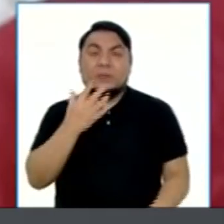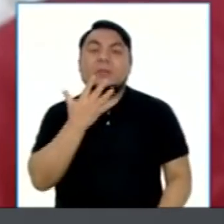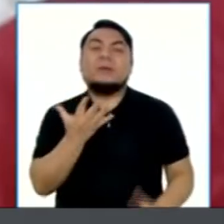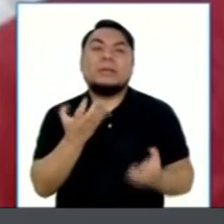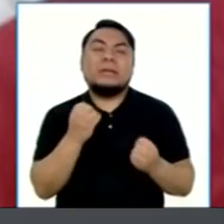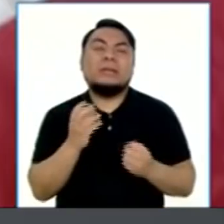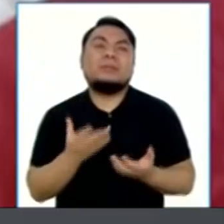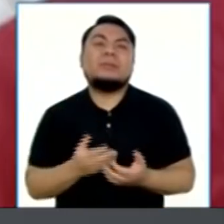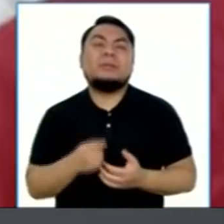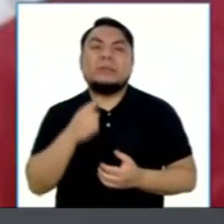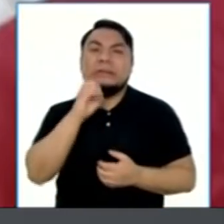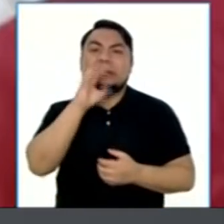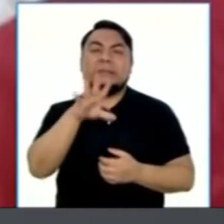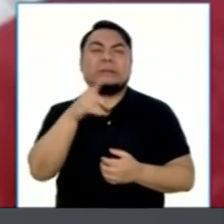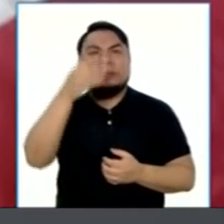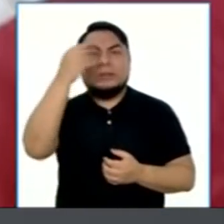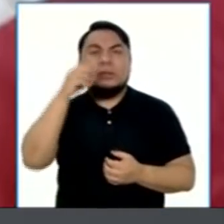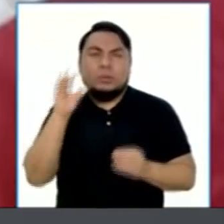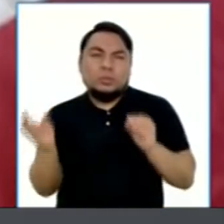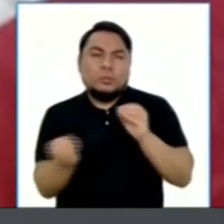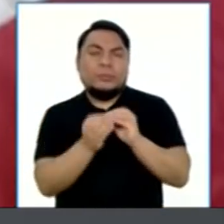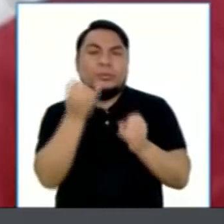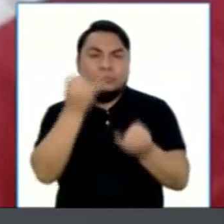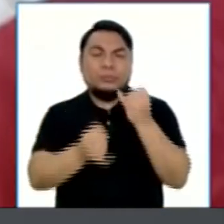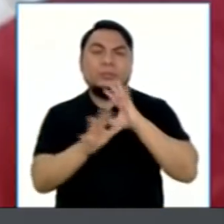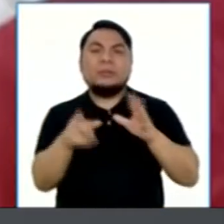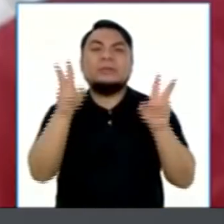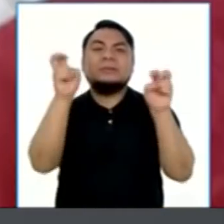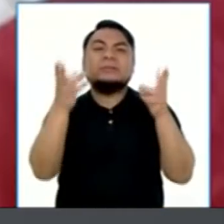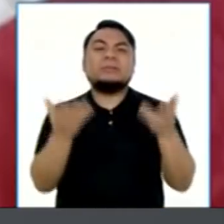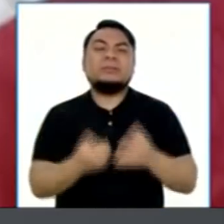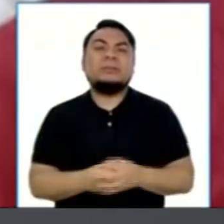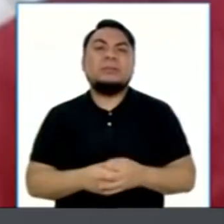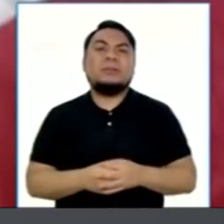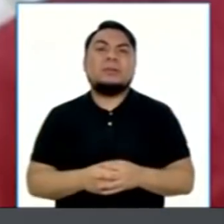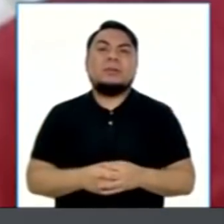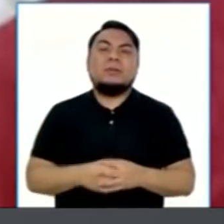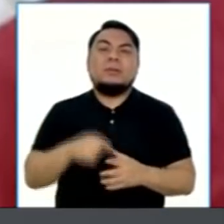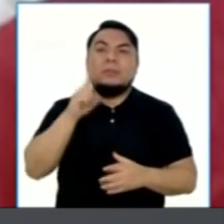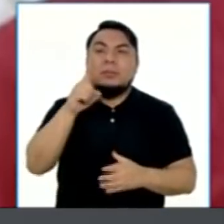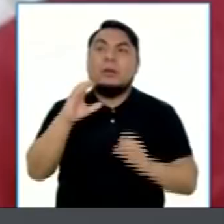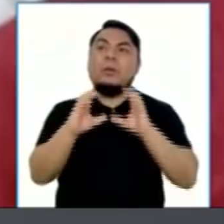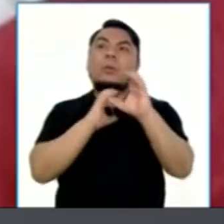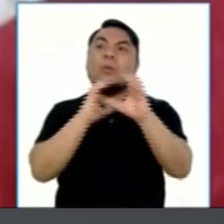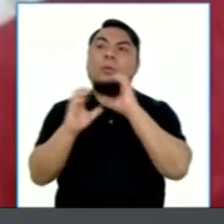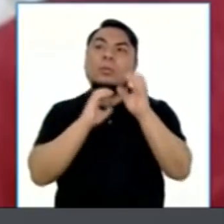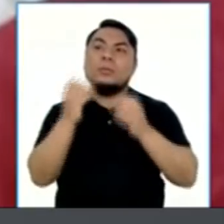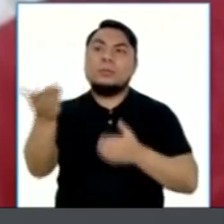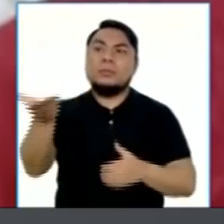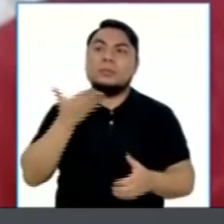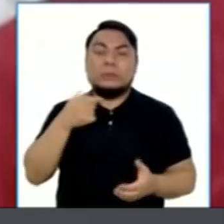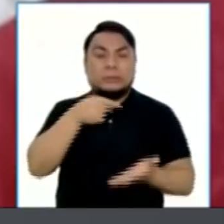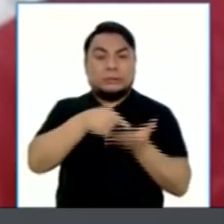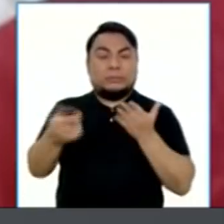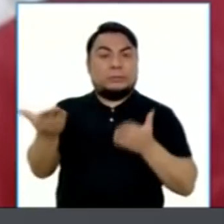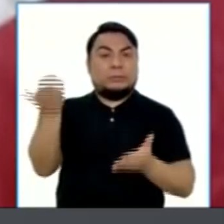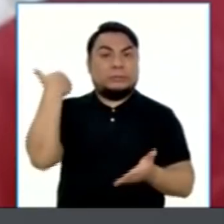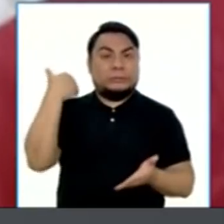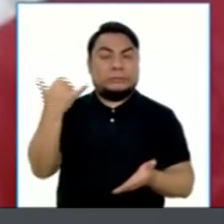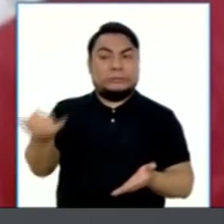dejar de mencionar un tema respecto a una comunicación que recibí la semana